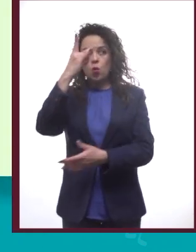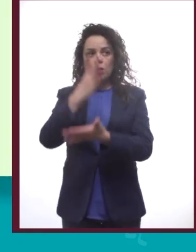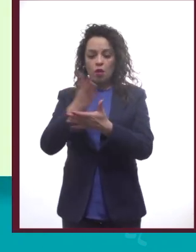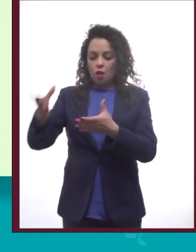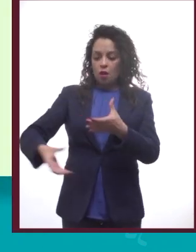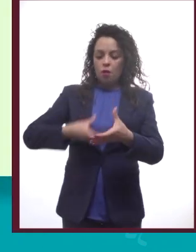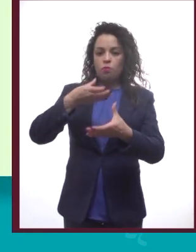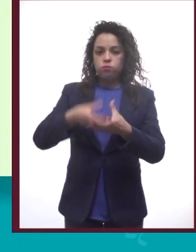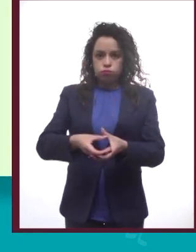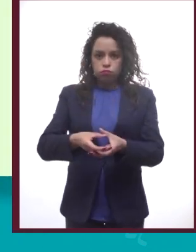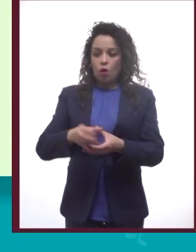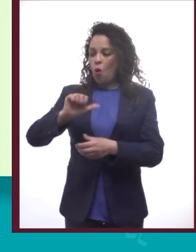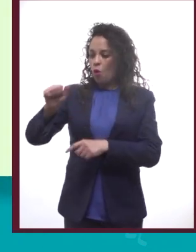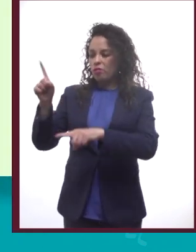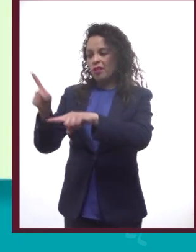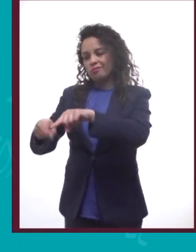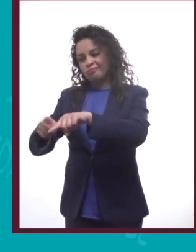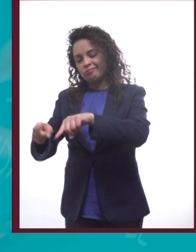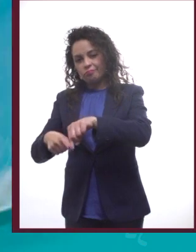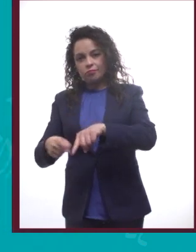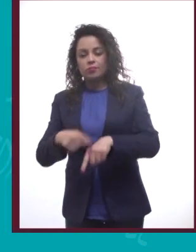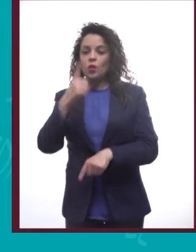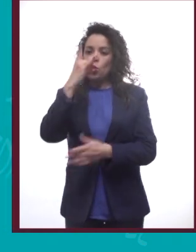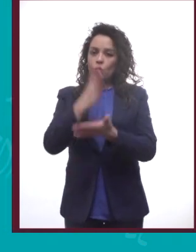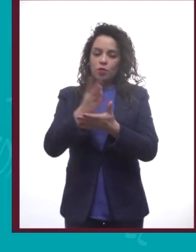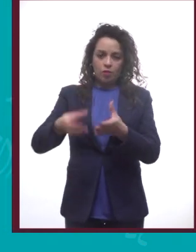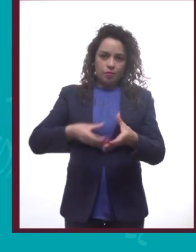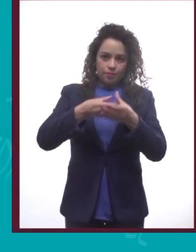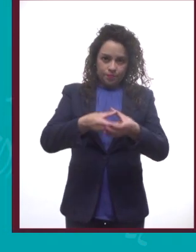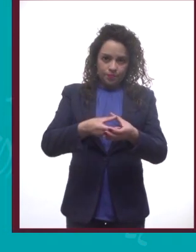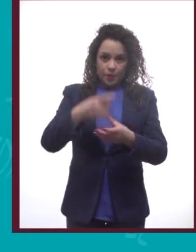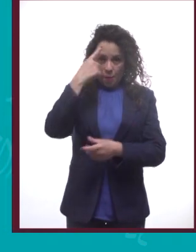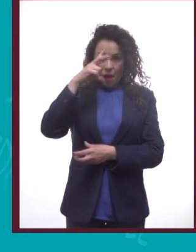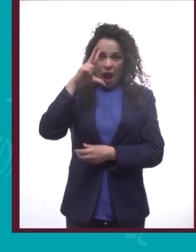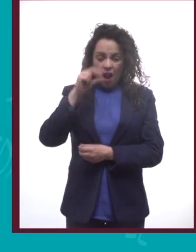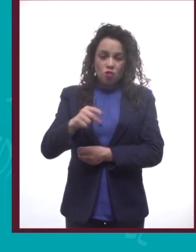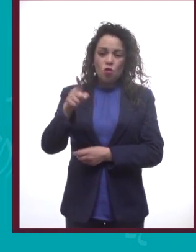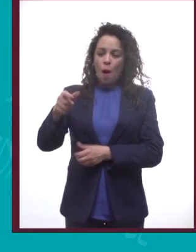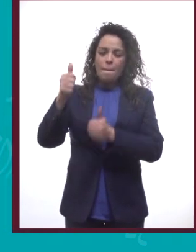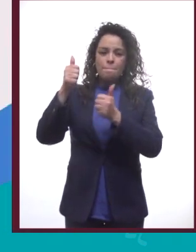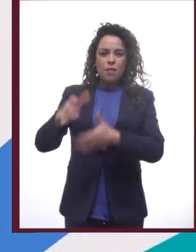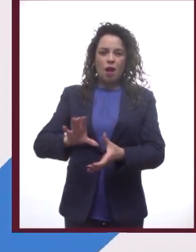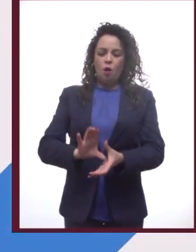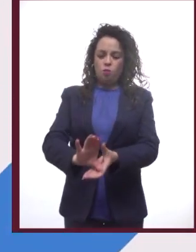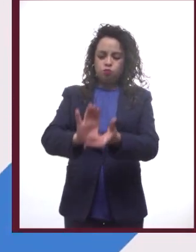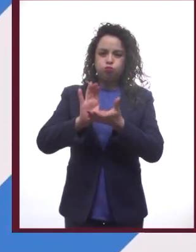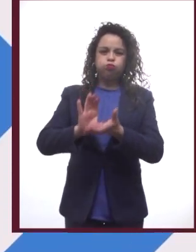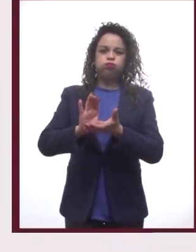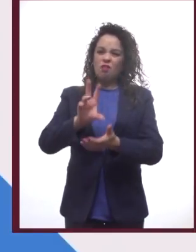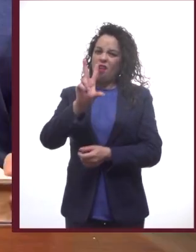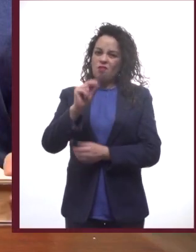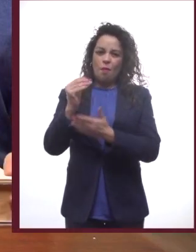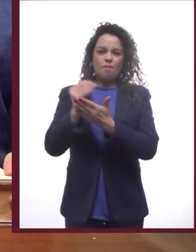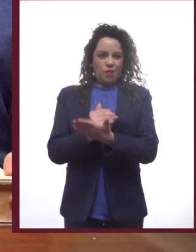algunos de los capítulos en la versión original, para que no resultara un libro demasiado voluminoso.